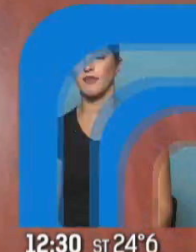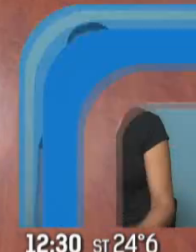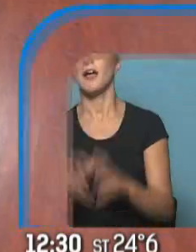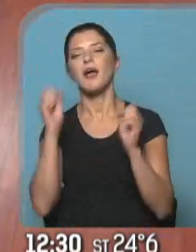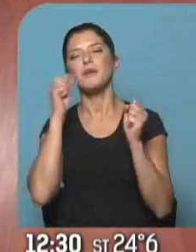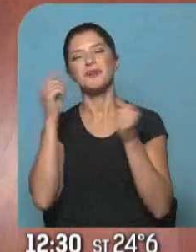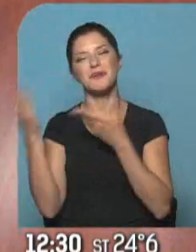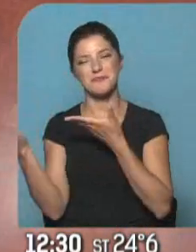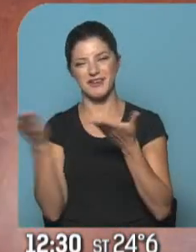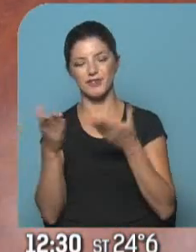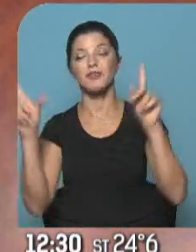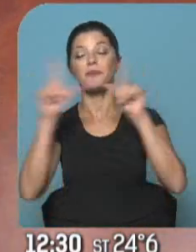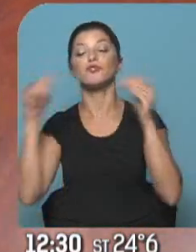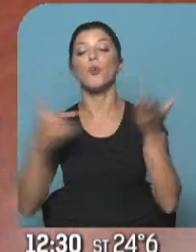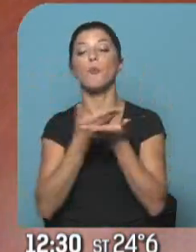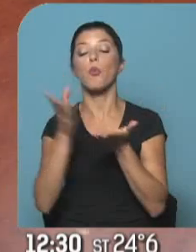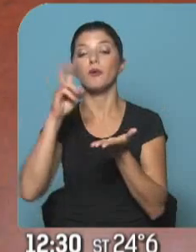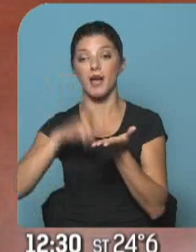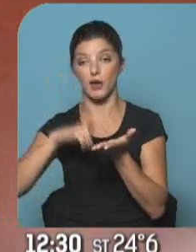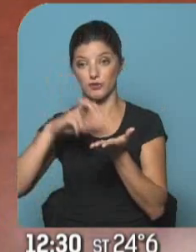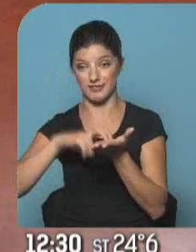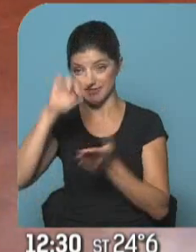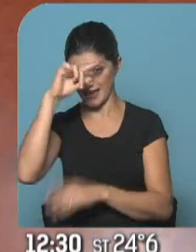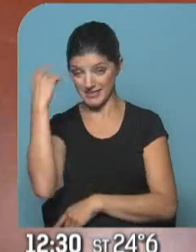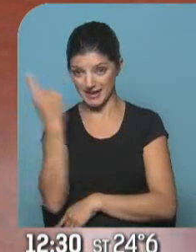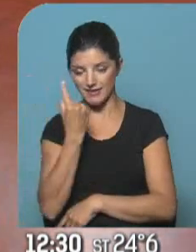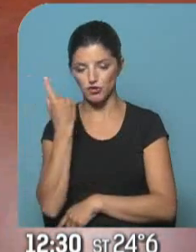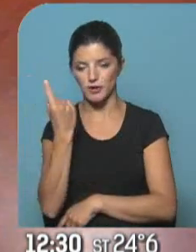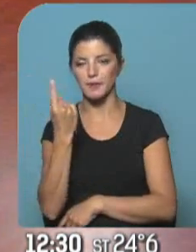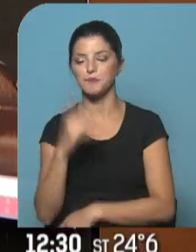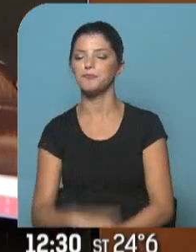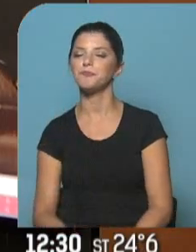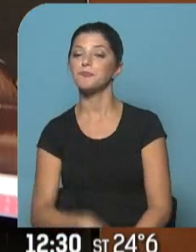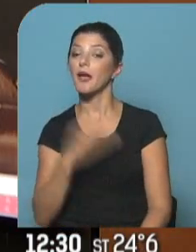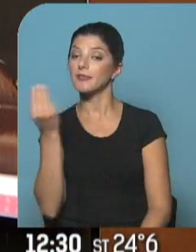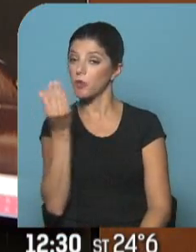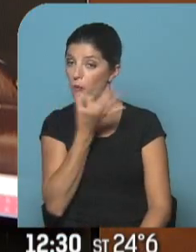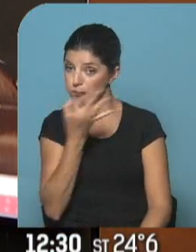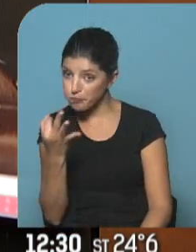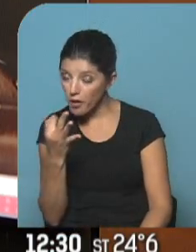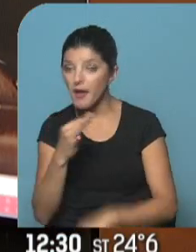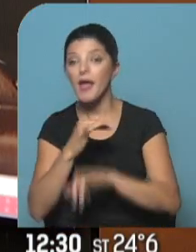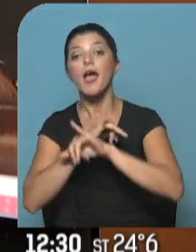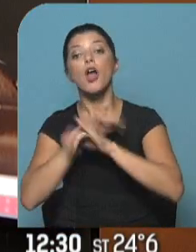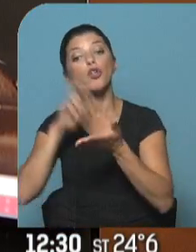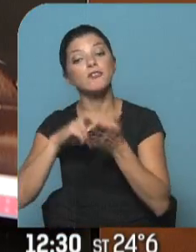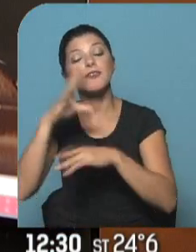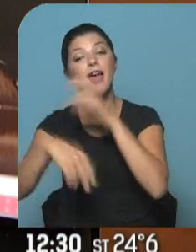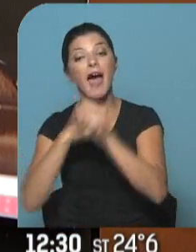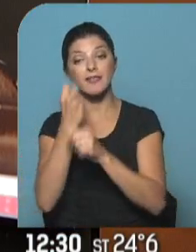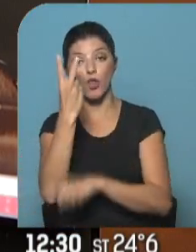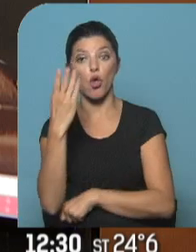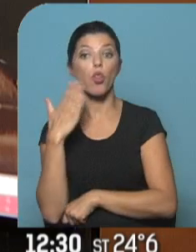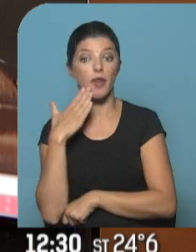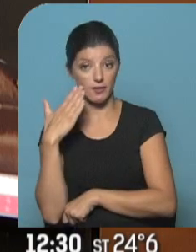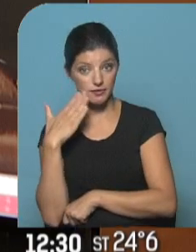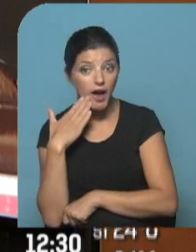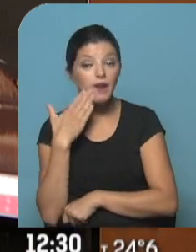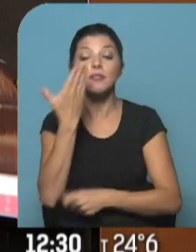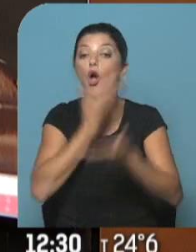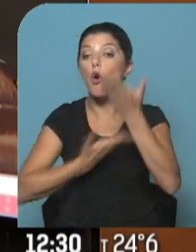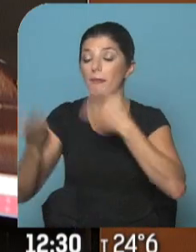Bienvenidos a la edición internacional del Noticiero de la Televisión Pública. Como todos los sábados vamos a estar hasta las 14 compartiendo con ustedes las noticias del mundo